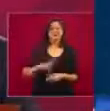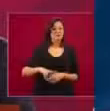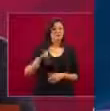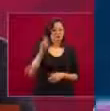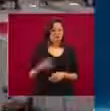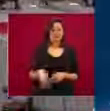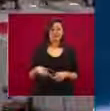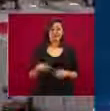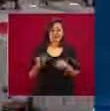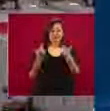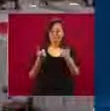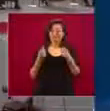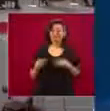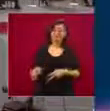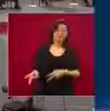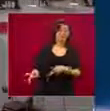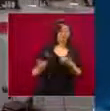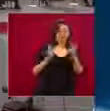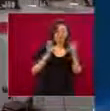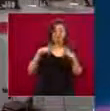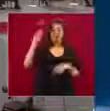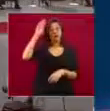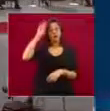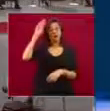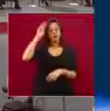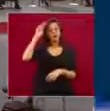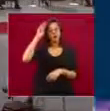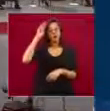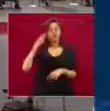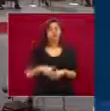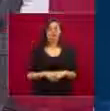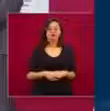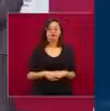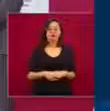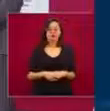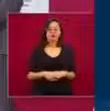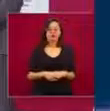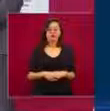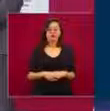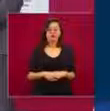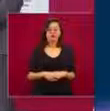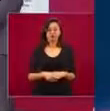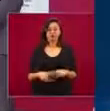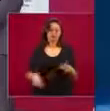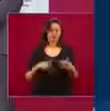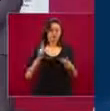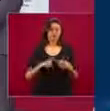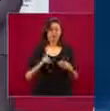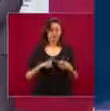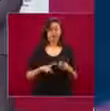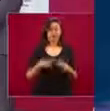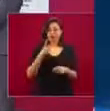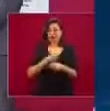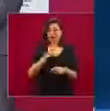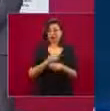las resoluciones, ¿no? Varios de los que hemos atendido pues ya vienen incluso habiendo sido publicadas en las famosas listas negras de las que también hoy se